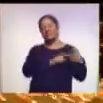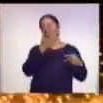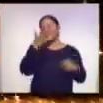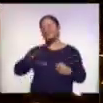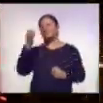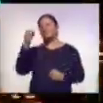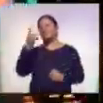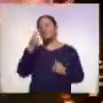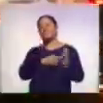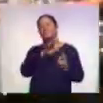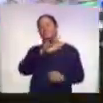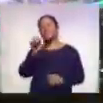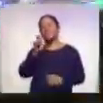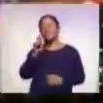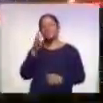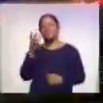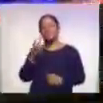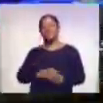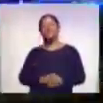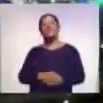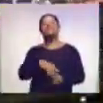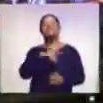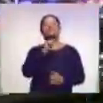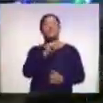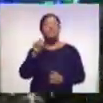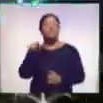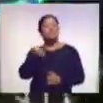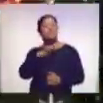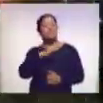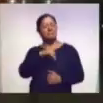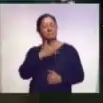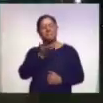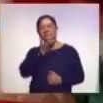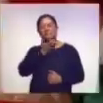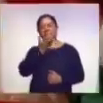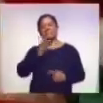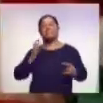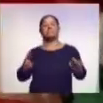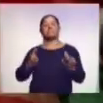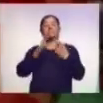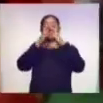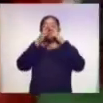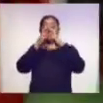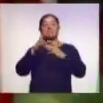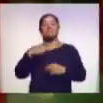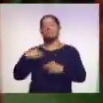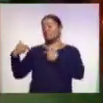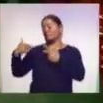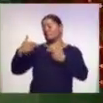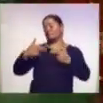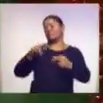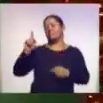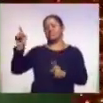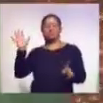de octubre de 1533. Tlalcuapan se distingue por sus tradiciones de carácter religioso que heredaron tras la colonización y